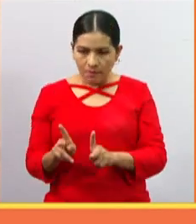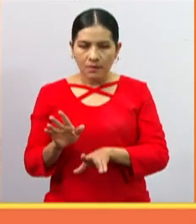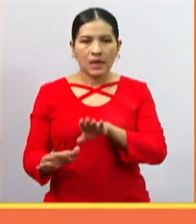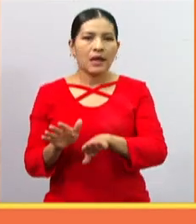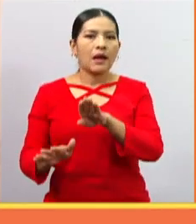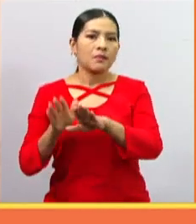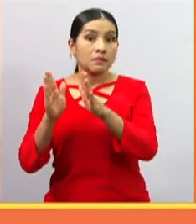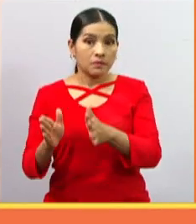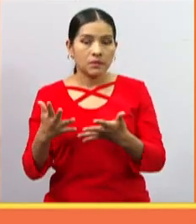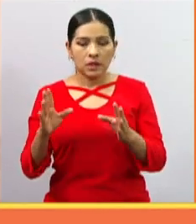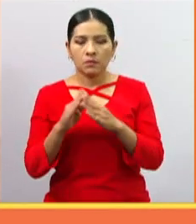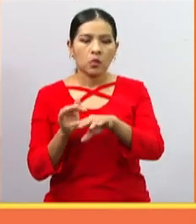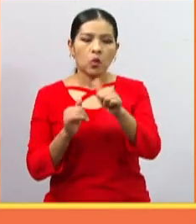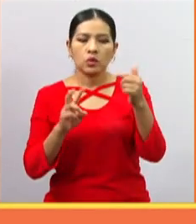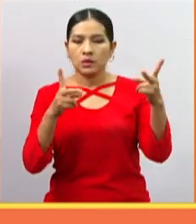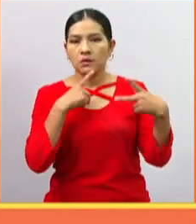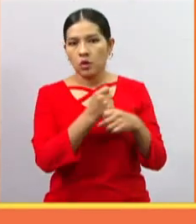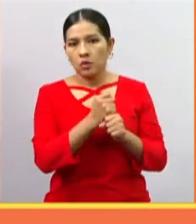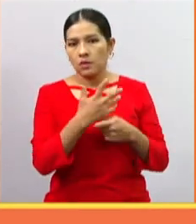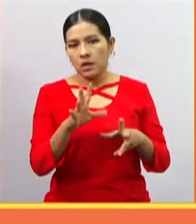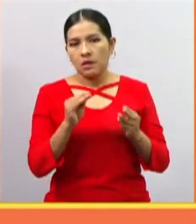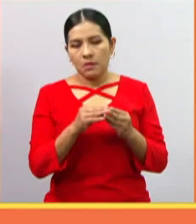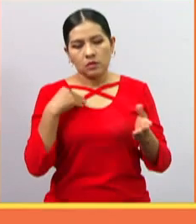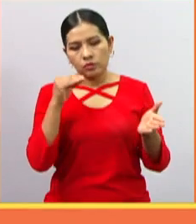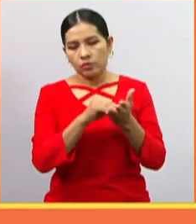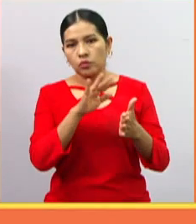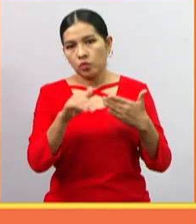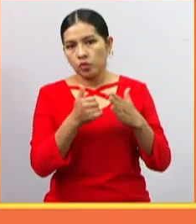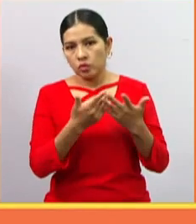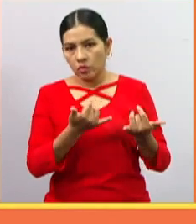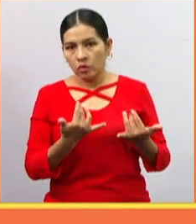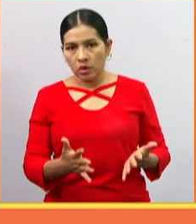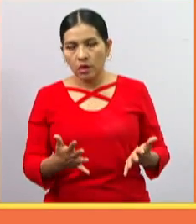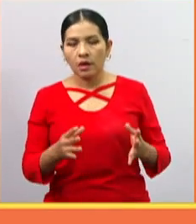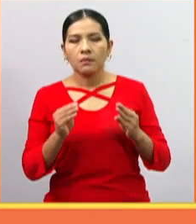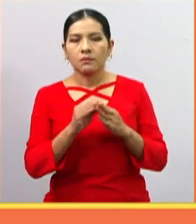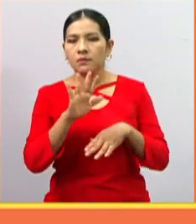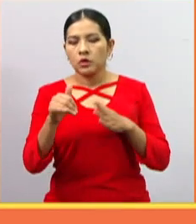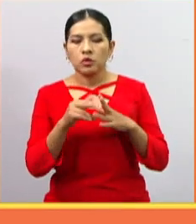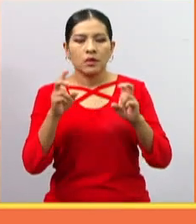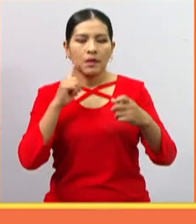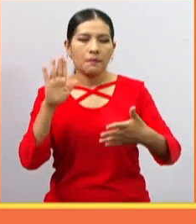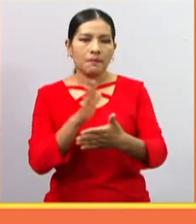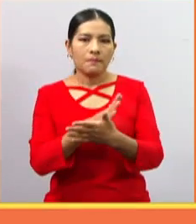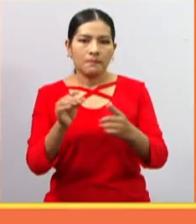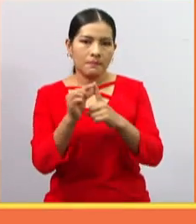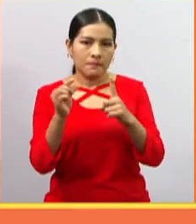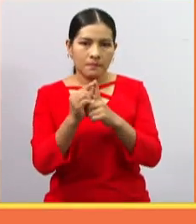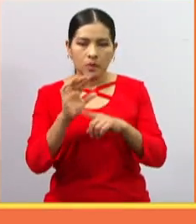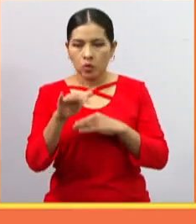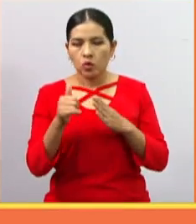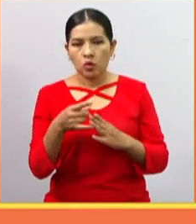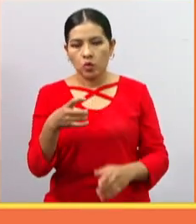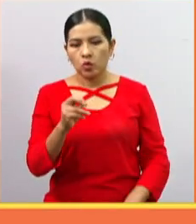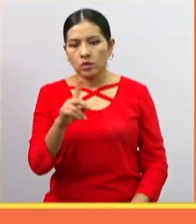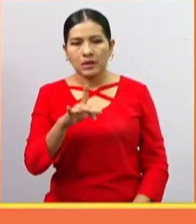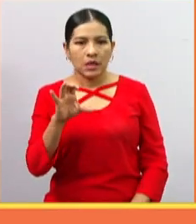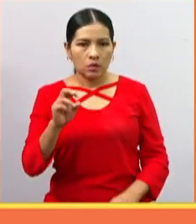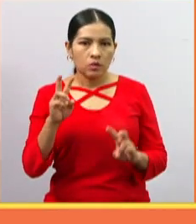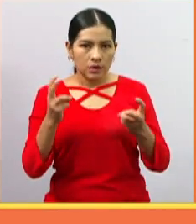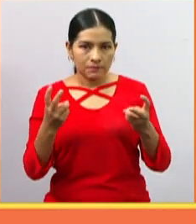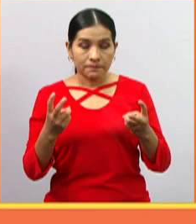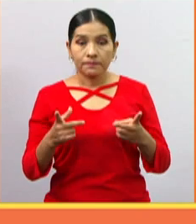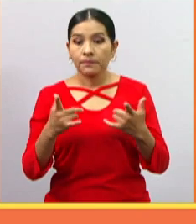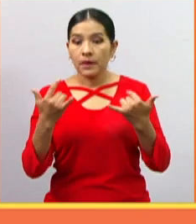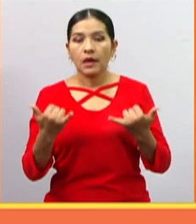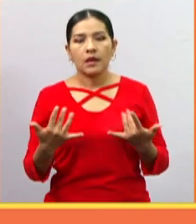otra obra que es una obra que he compuesto yo, que se llama Mi país, que está en base a un poema de Gonzalo Vázquez Méndez. ¡Qué hermoso!